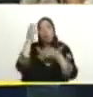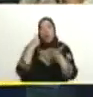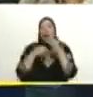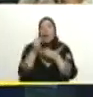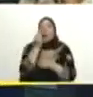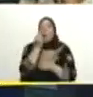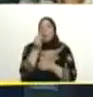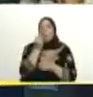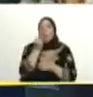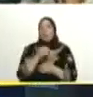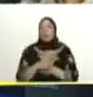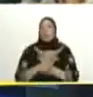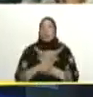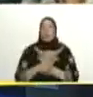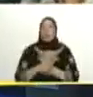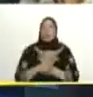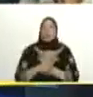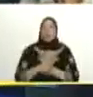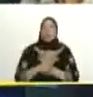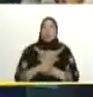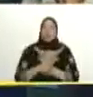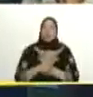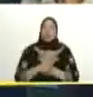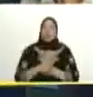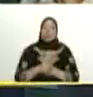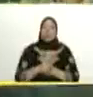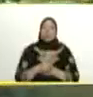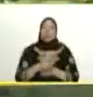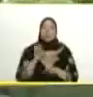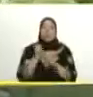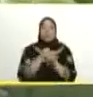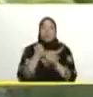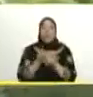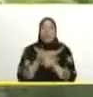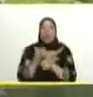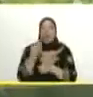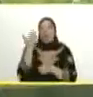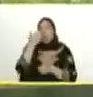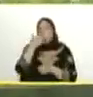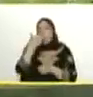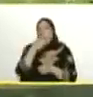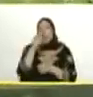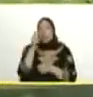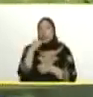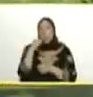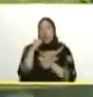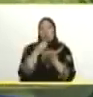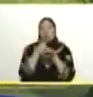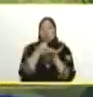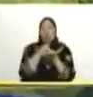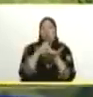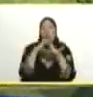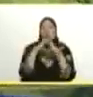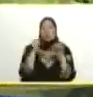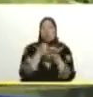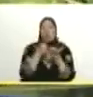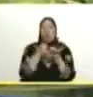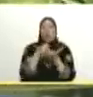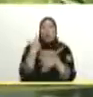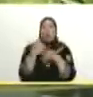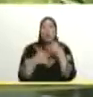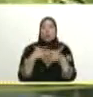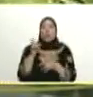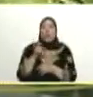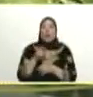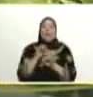alimentación. Estamos creando lechuga, muy pronto vamos a hacer tomate, todo aquel rubro que se